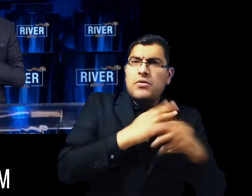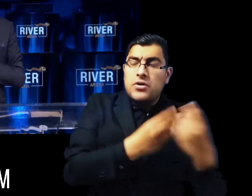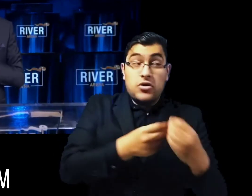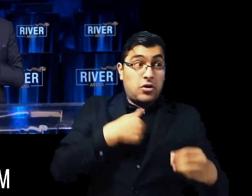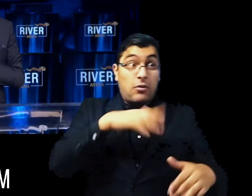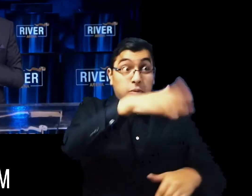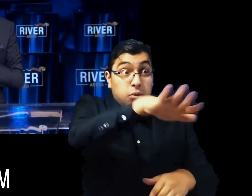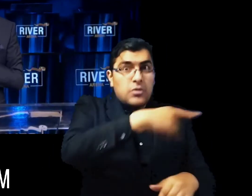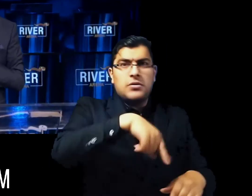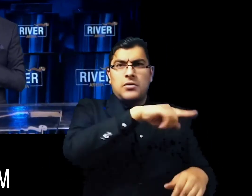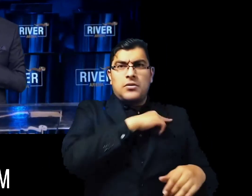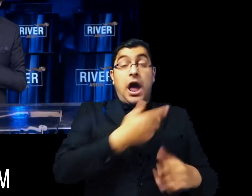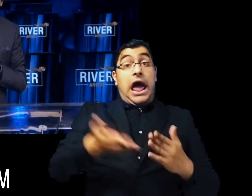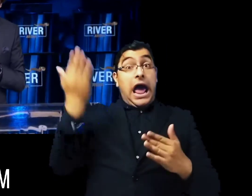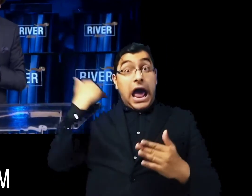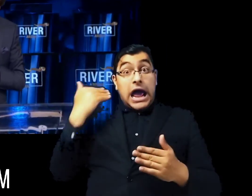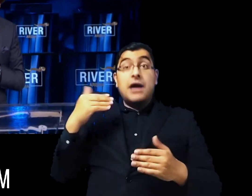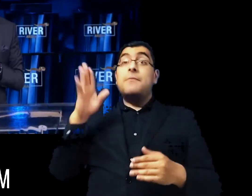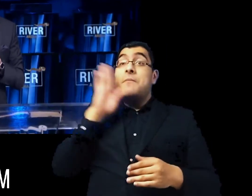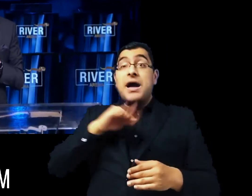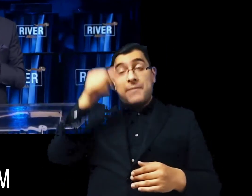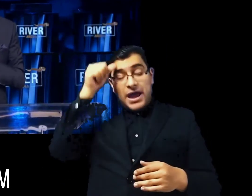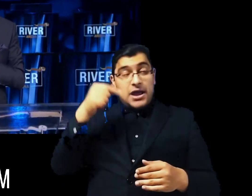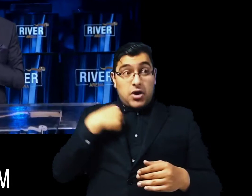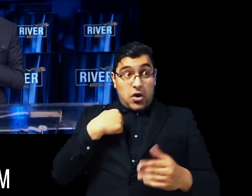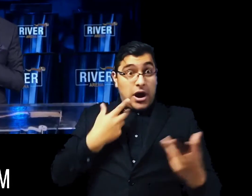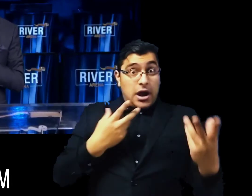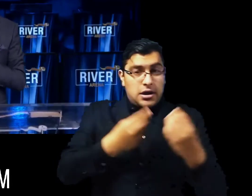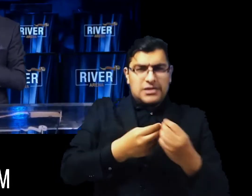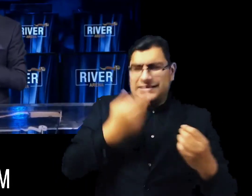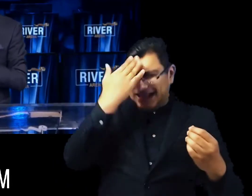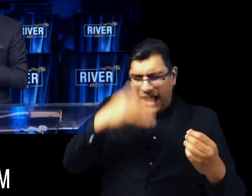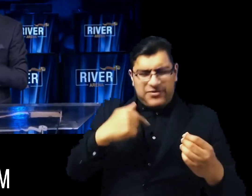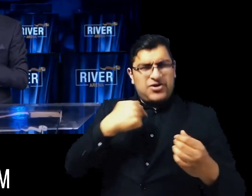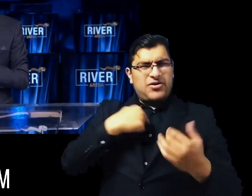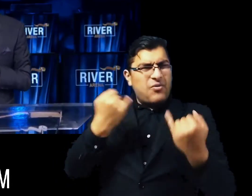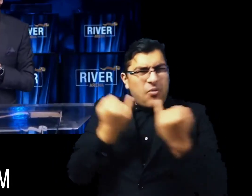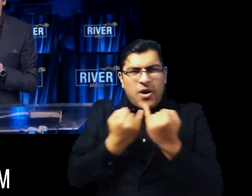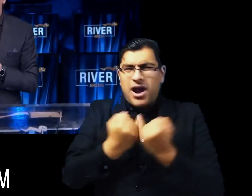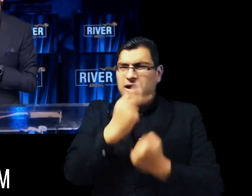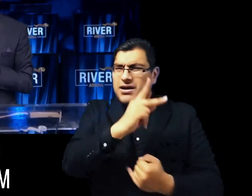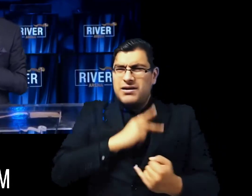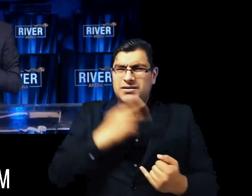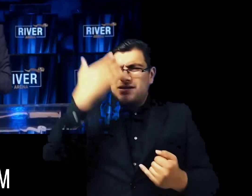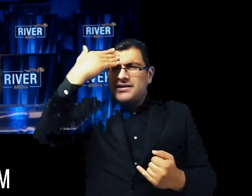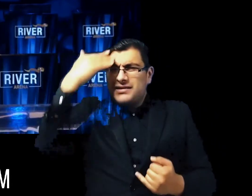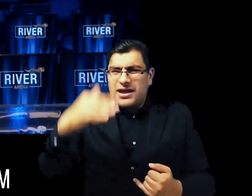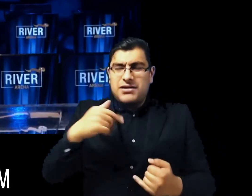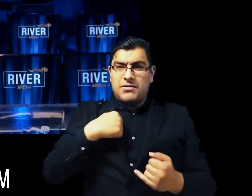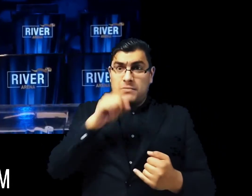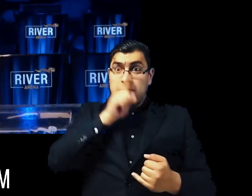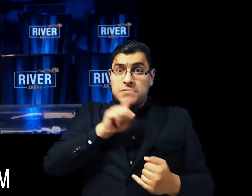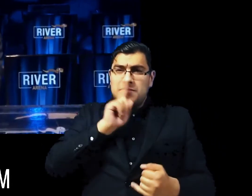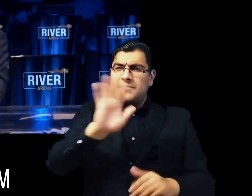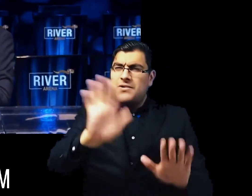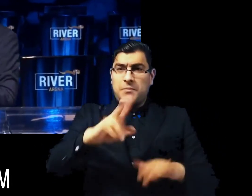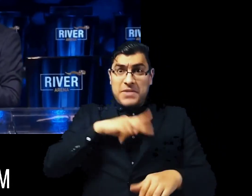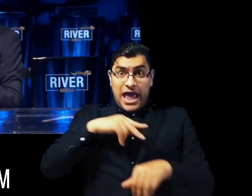ser amigos. Si yo era amigo de antes y mete la pata, ahí estoy, lo saben. Lo saben, no me dejan mentir mis